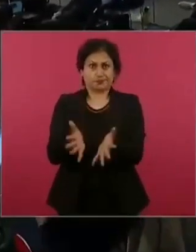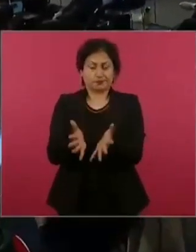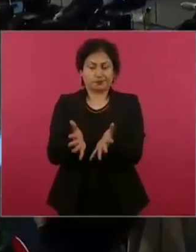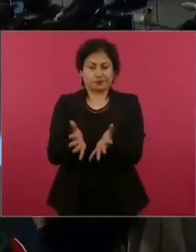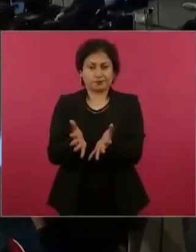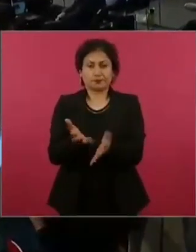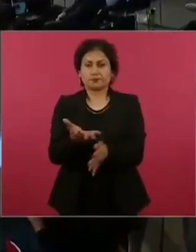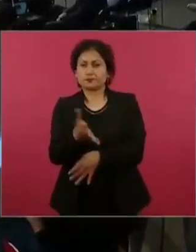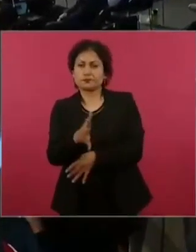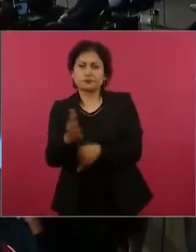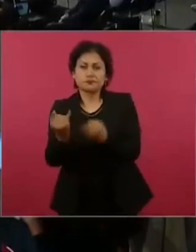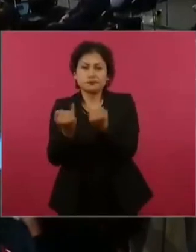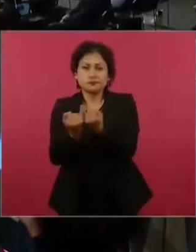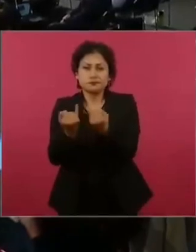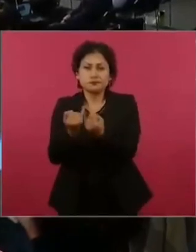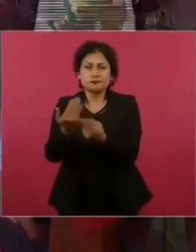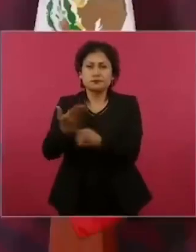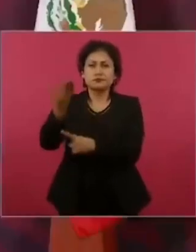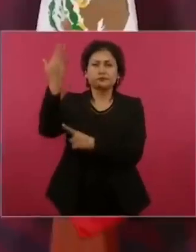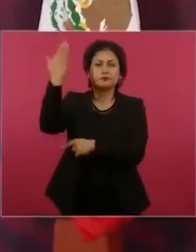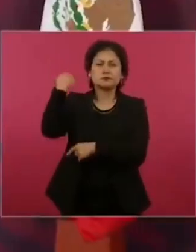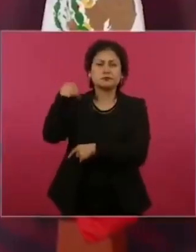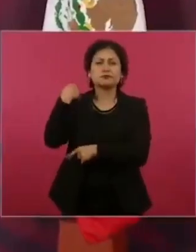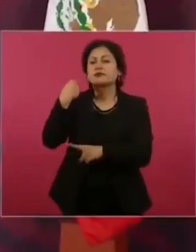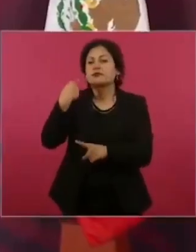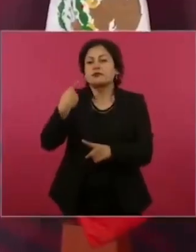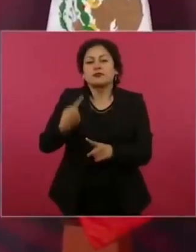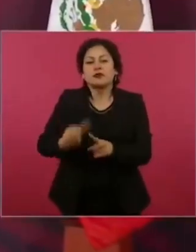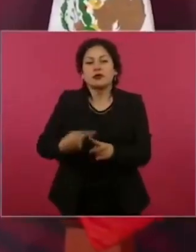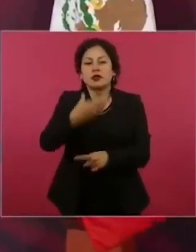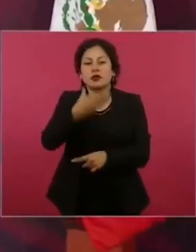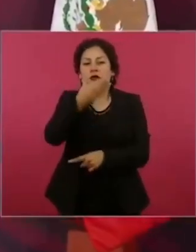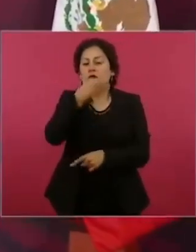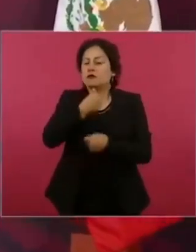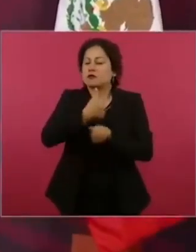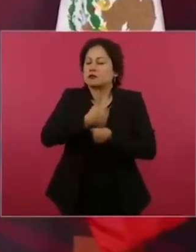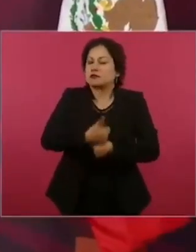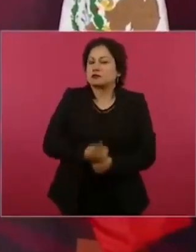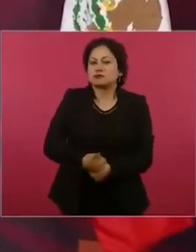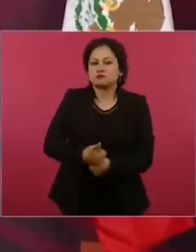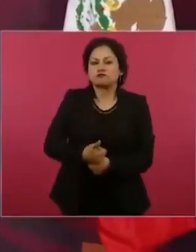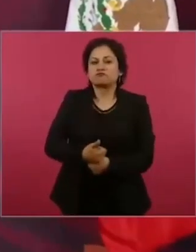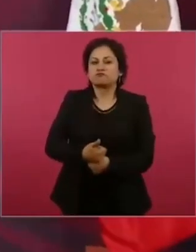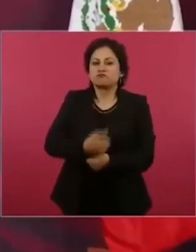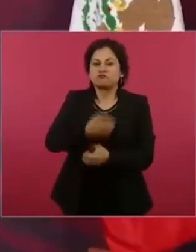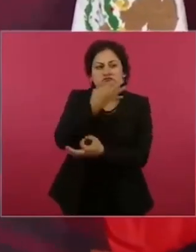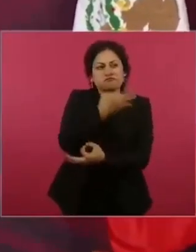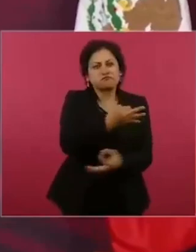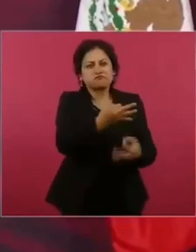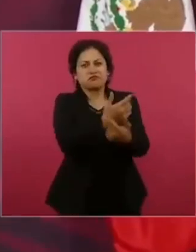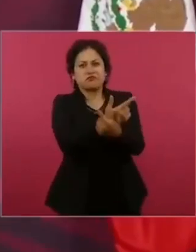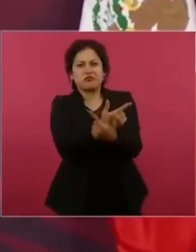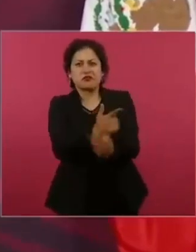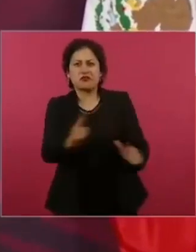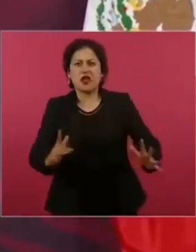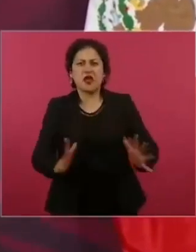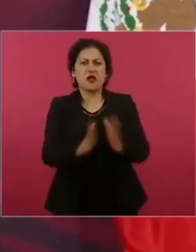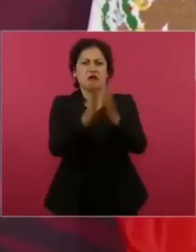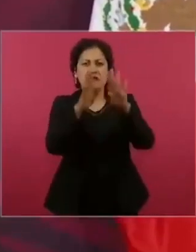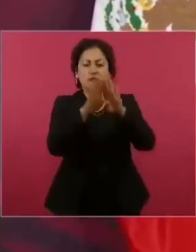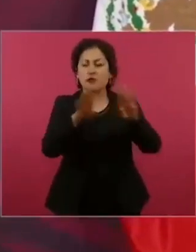de ese mártir de la libertad y de la democracia que fue